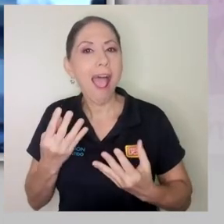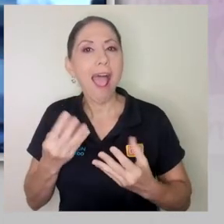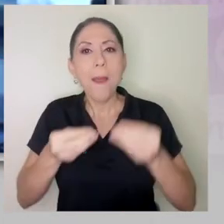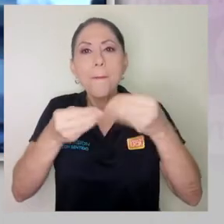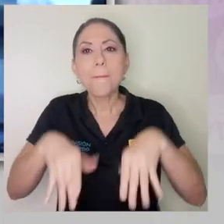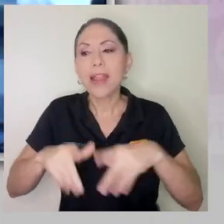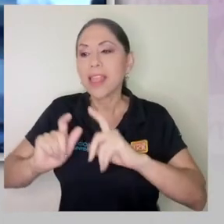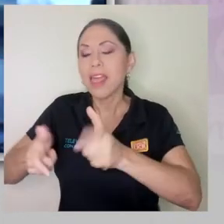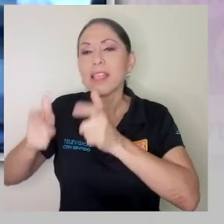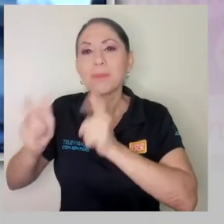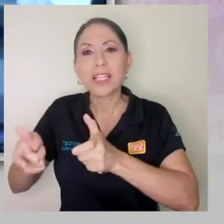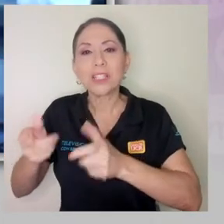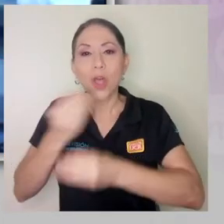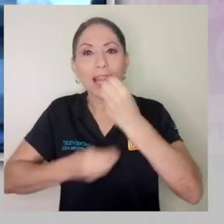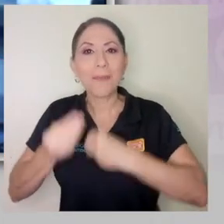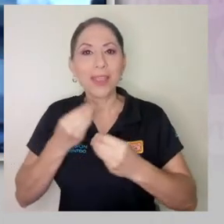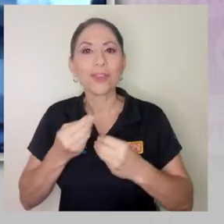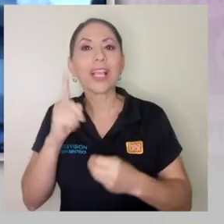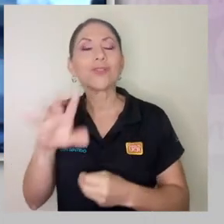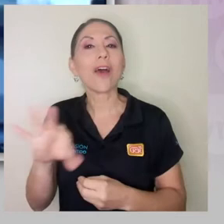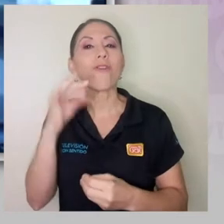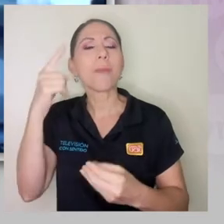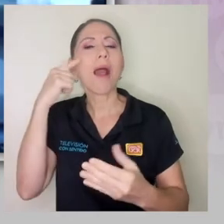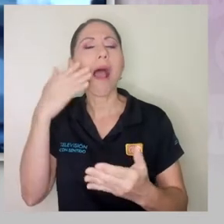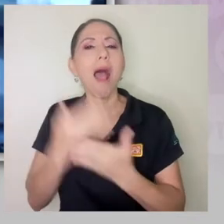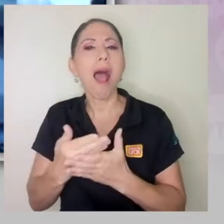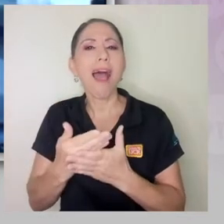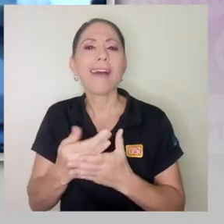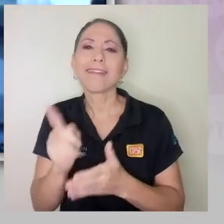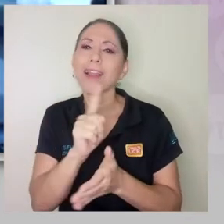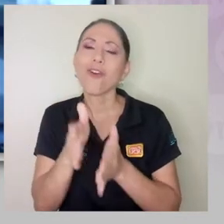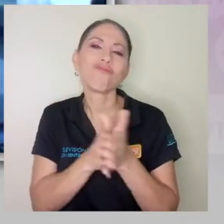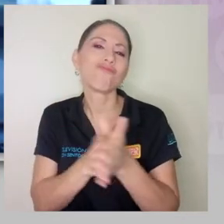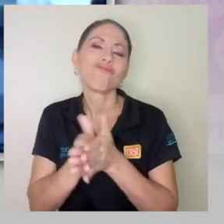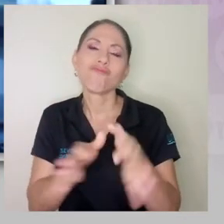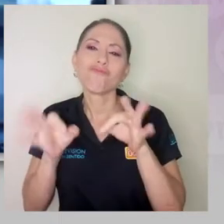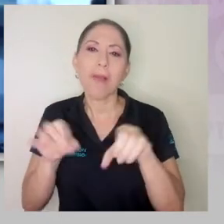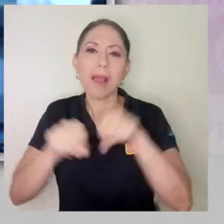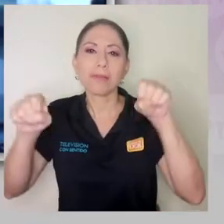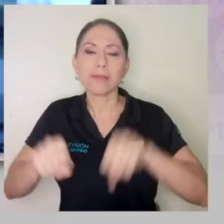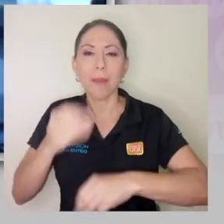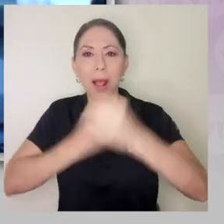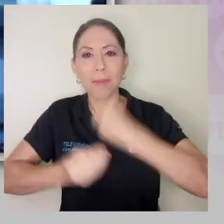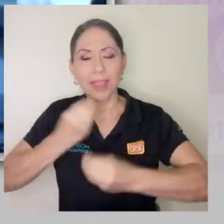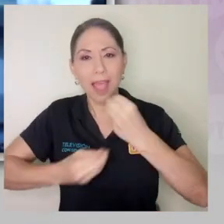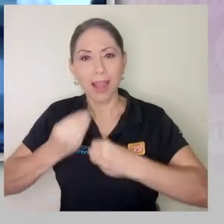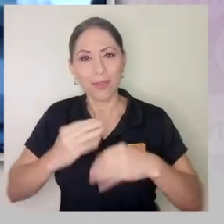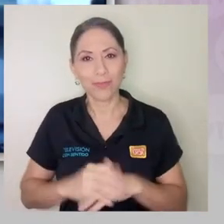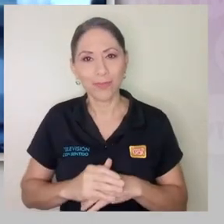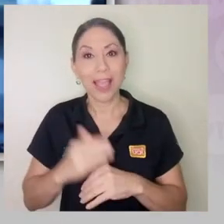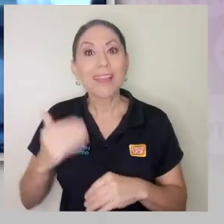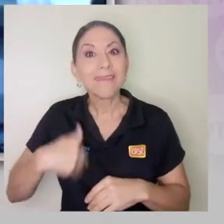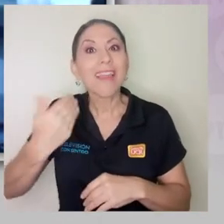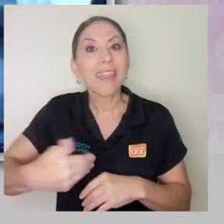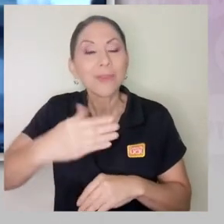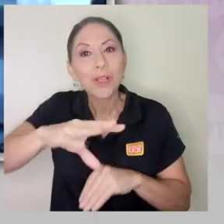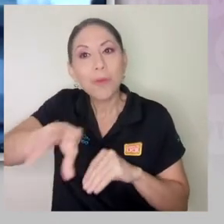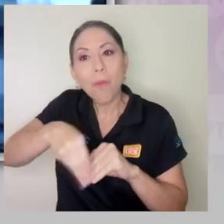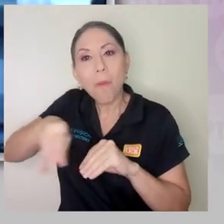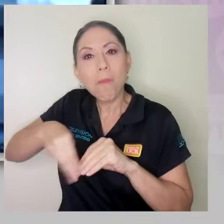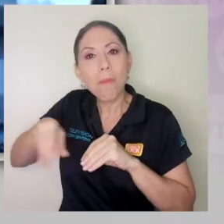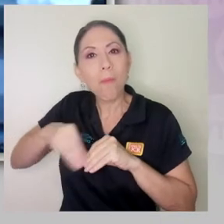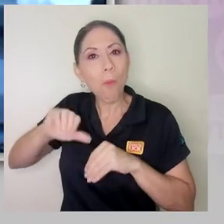un síntoma de la ineficiencia en el sistema alimentario. Por supuesto, después empiezan a sumarse otros profesionales.